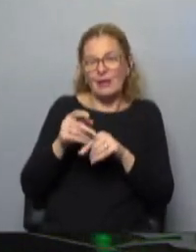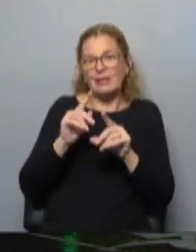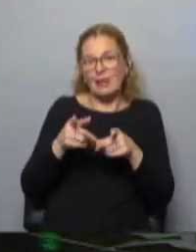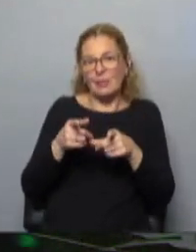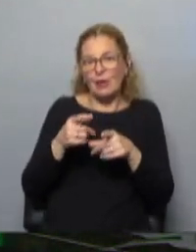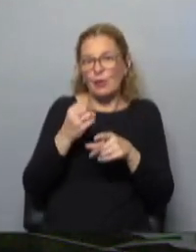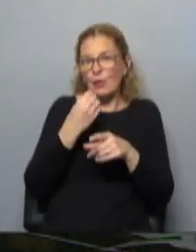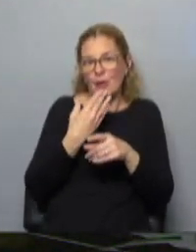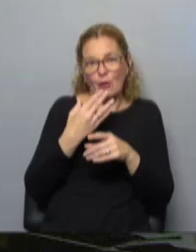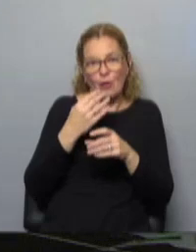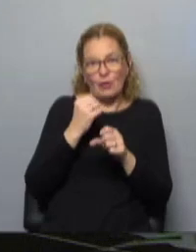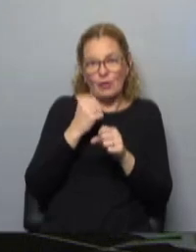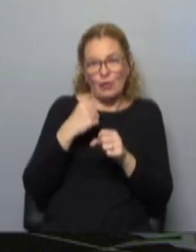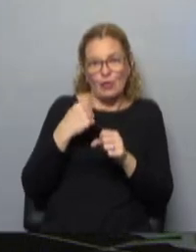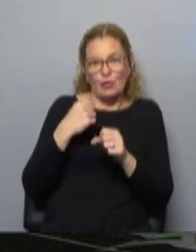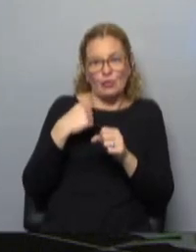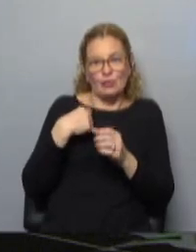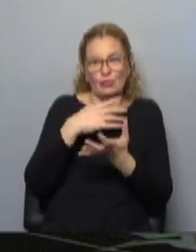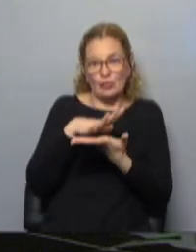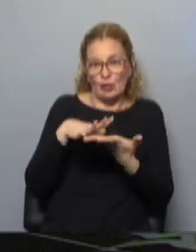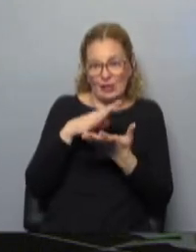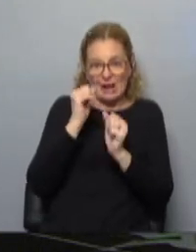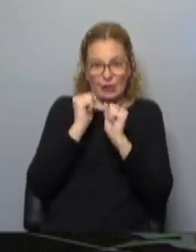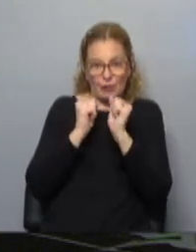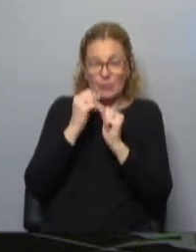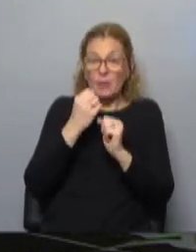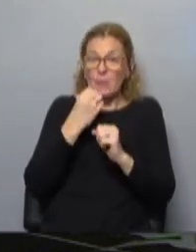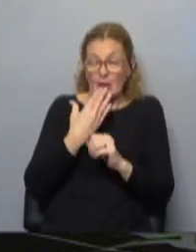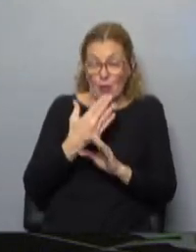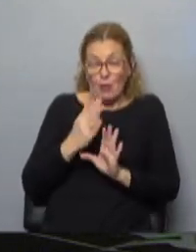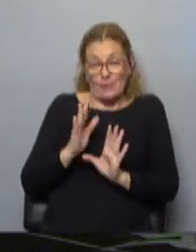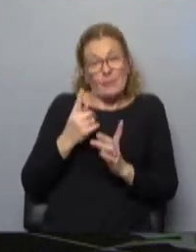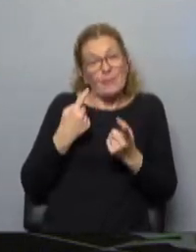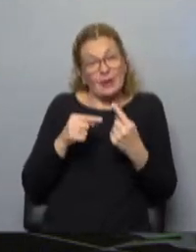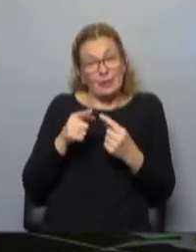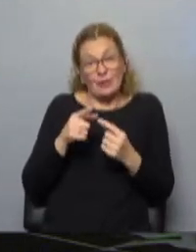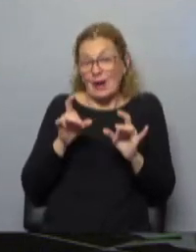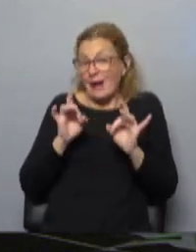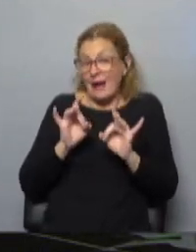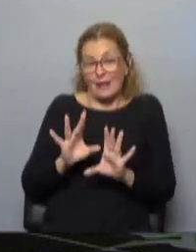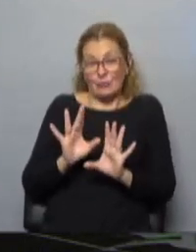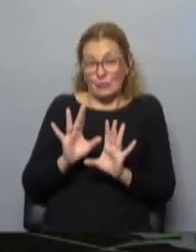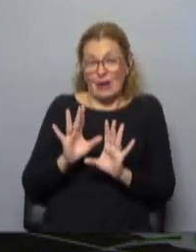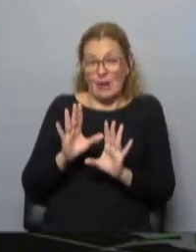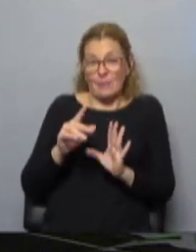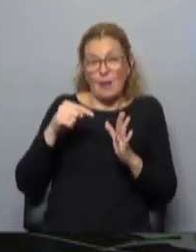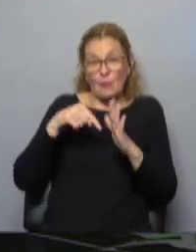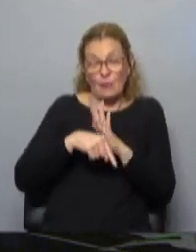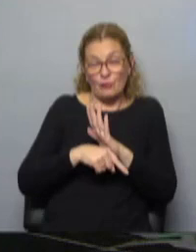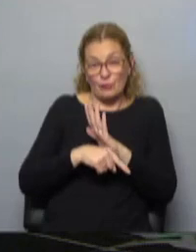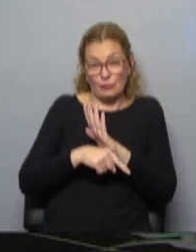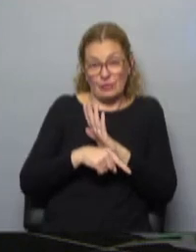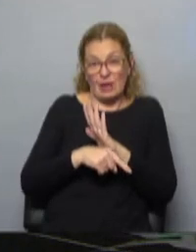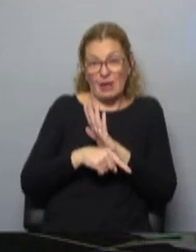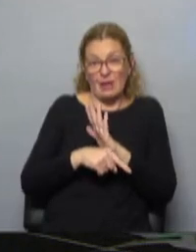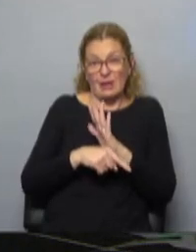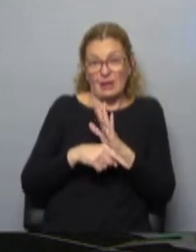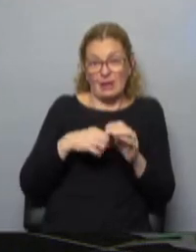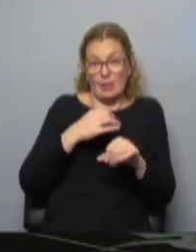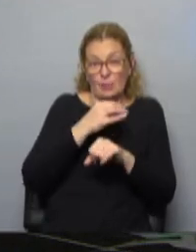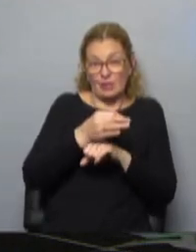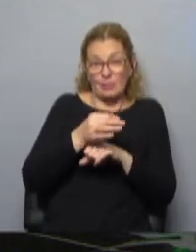mejor desempeño socioeconómico y estructuralmente mejores indicadores pero naturalmente son más profundas en los